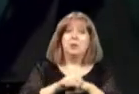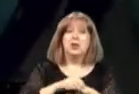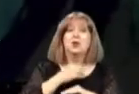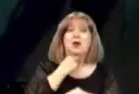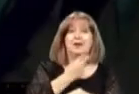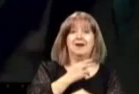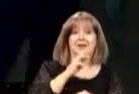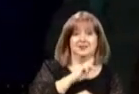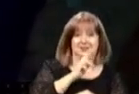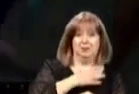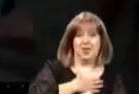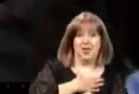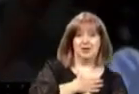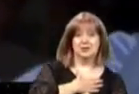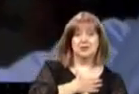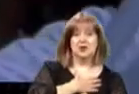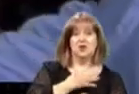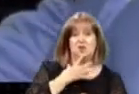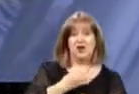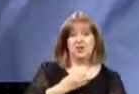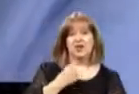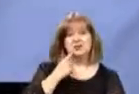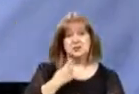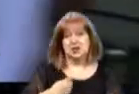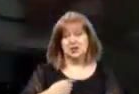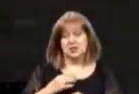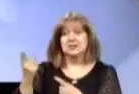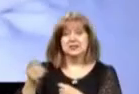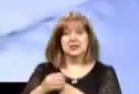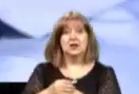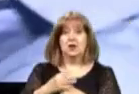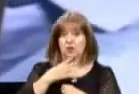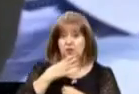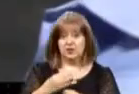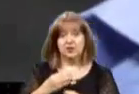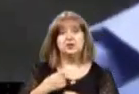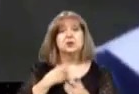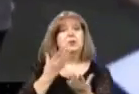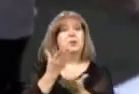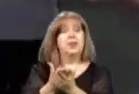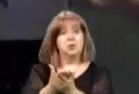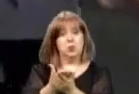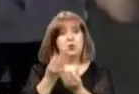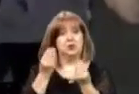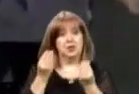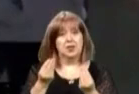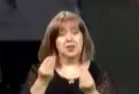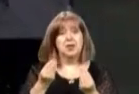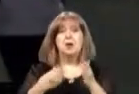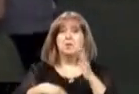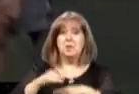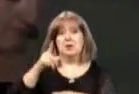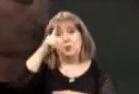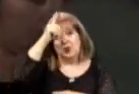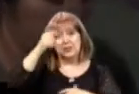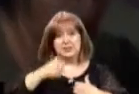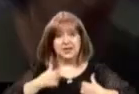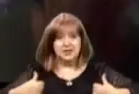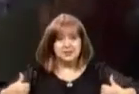que estamos un poquito medio tristes por esta noticia. En realidad lo que pedimos nosotros es que haya más policía en la